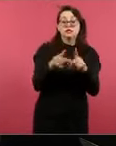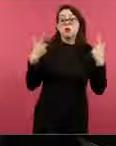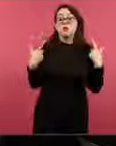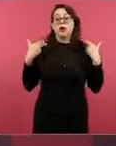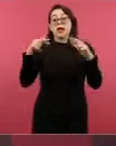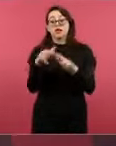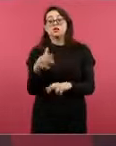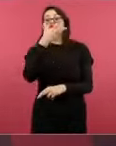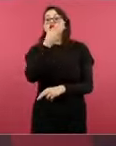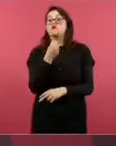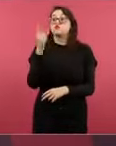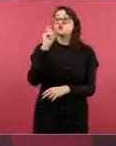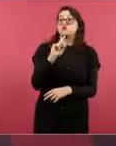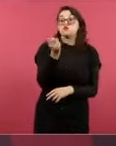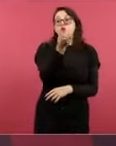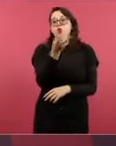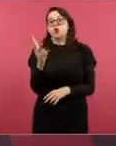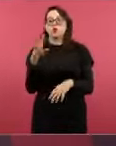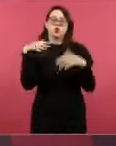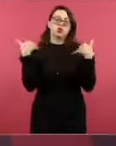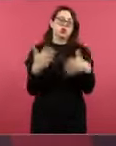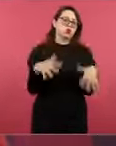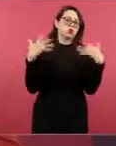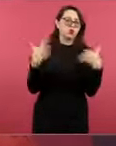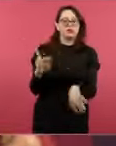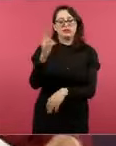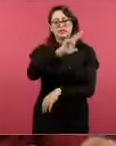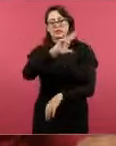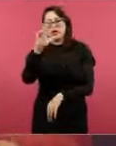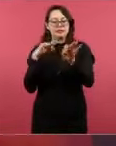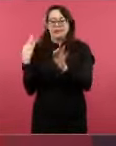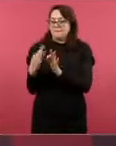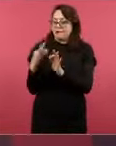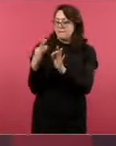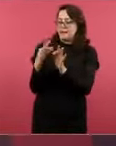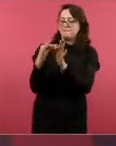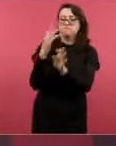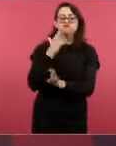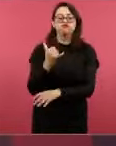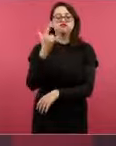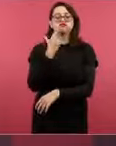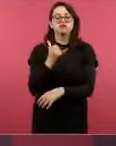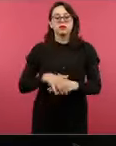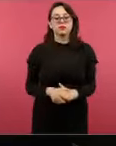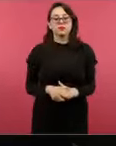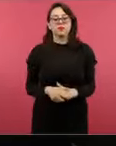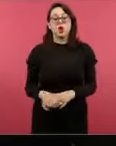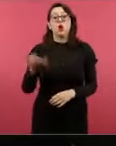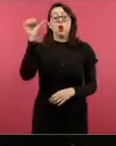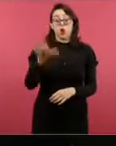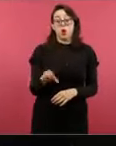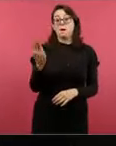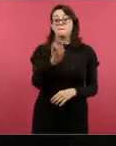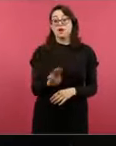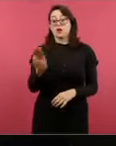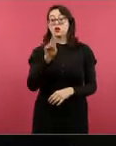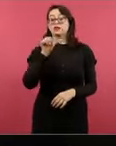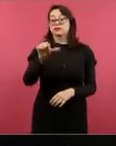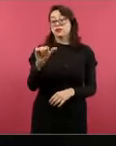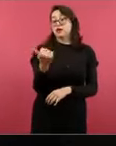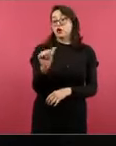mi absoluto reconocimiento al trabajo que realizan todos los días. Hoy, miércoles 16 de agosto de